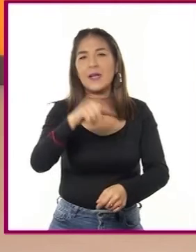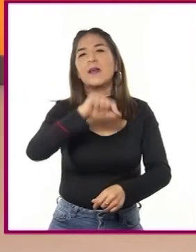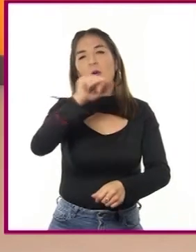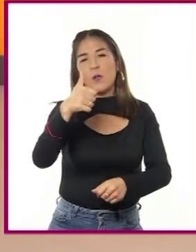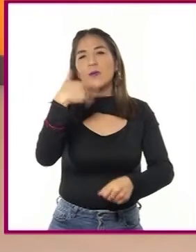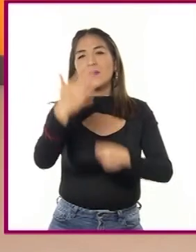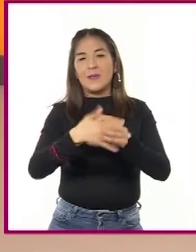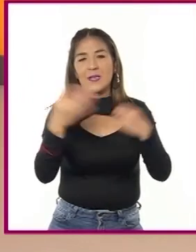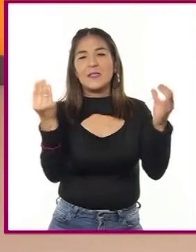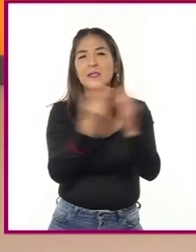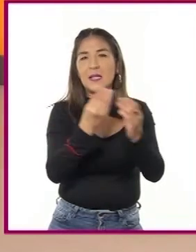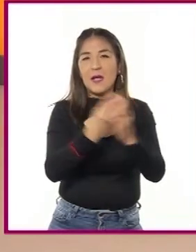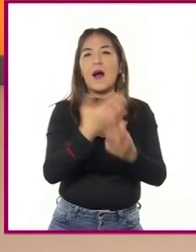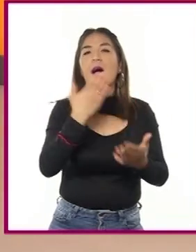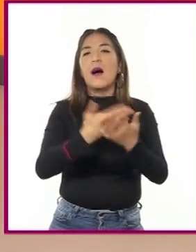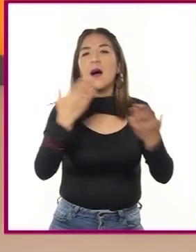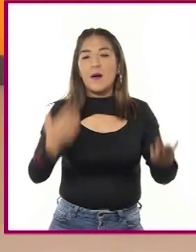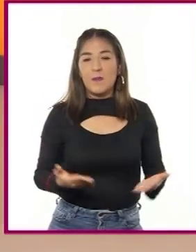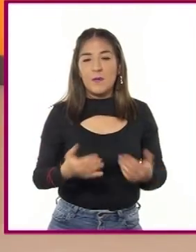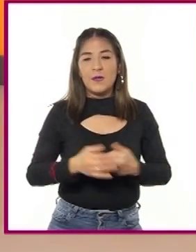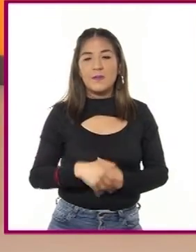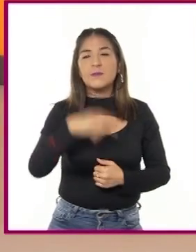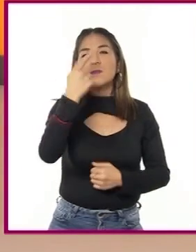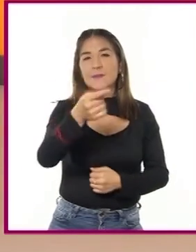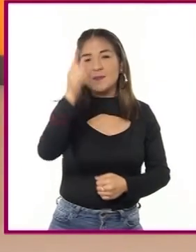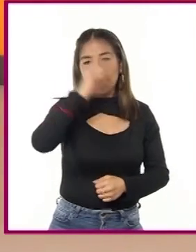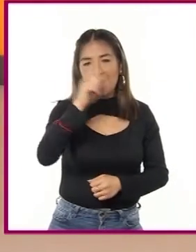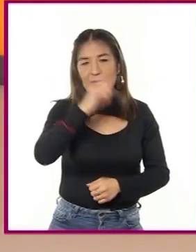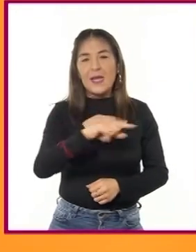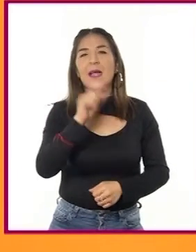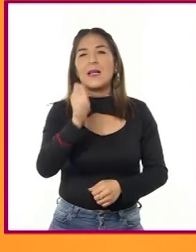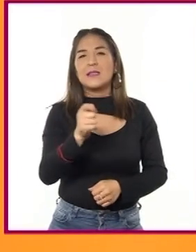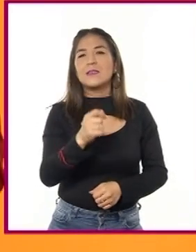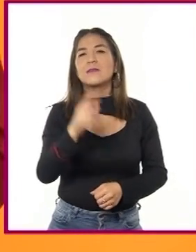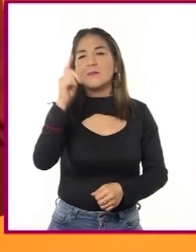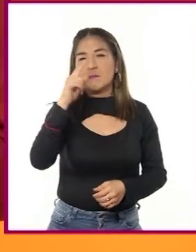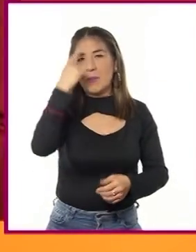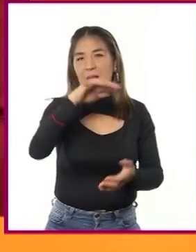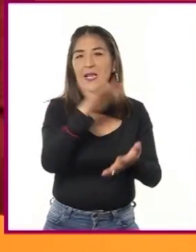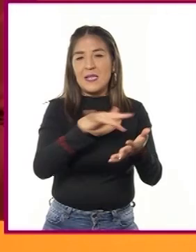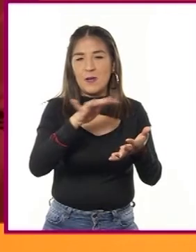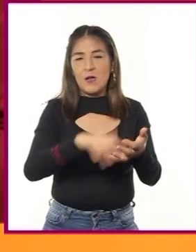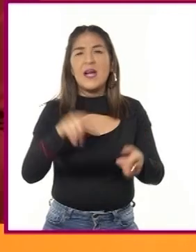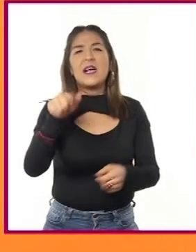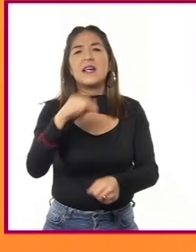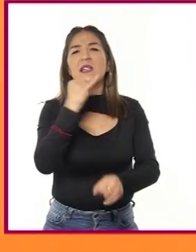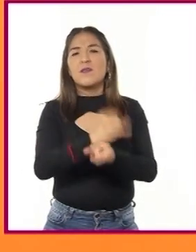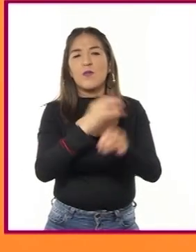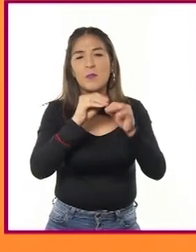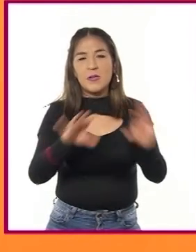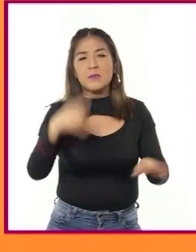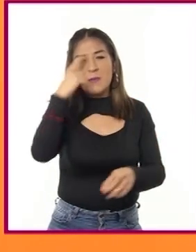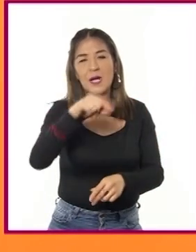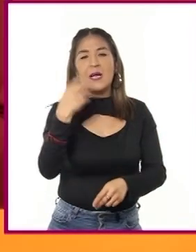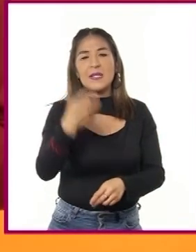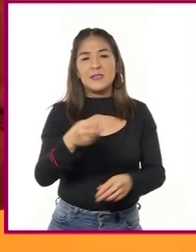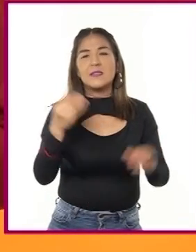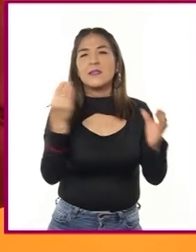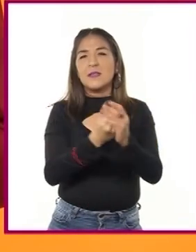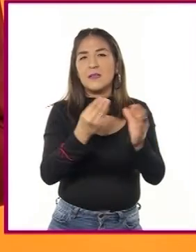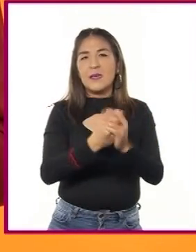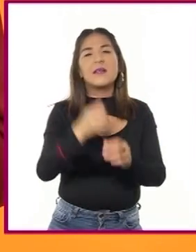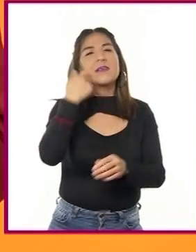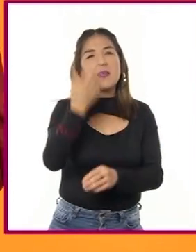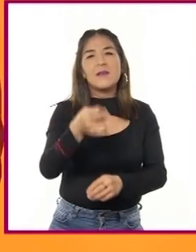sesión. Ahora pasemos a la recomendación lectora. Hablando de fuentes de información, para esta sesión les